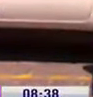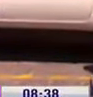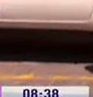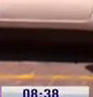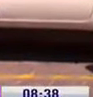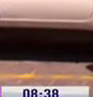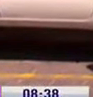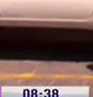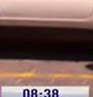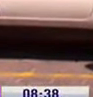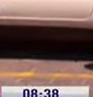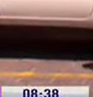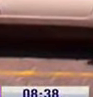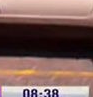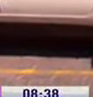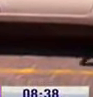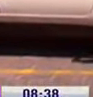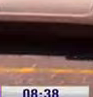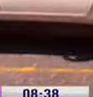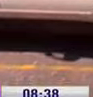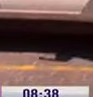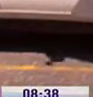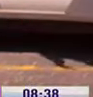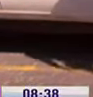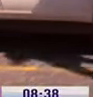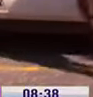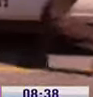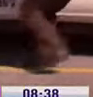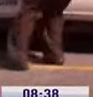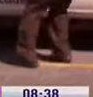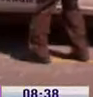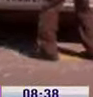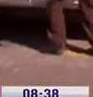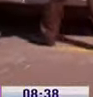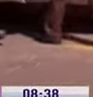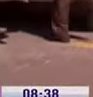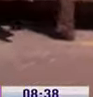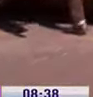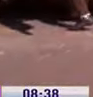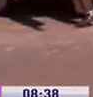Permiso para romper filas, carrera más, cambio afuera. ¡A cumplir la ley de tránsito!